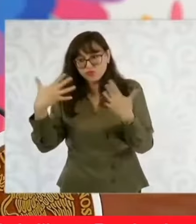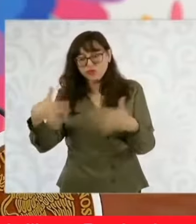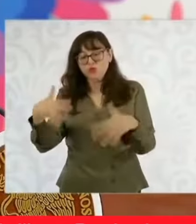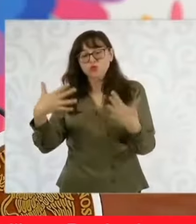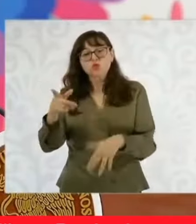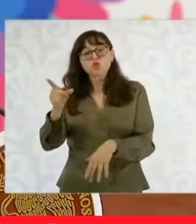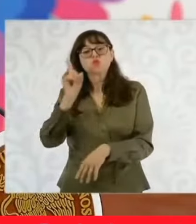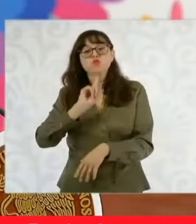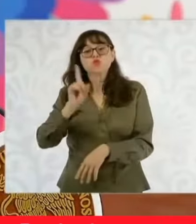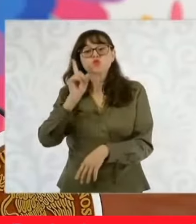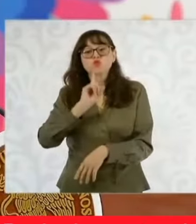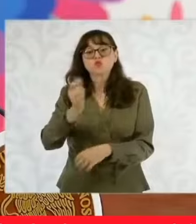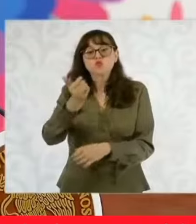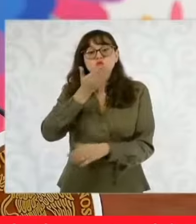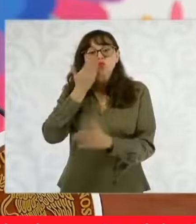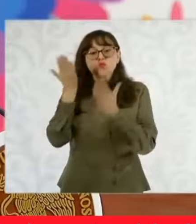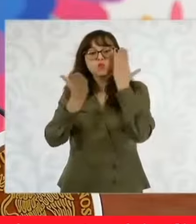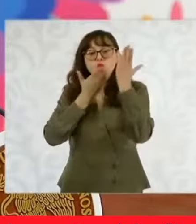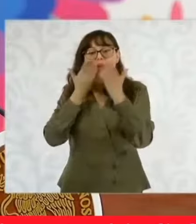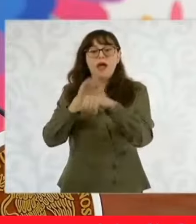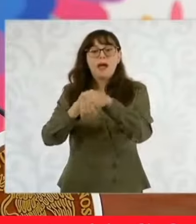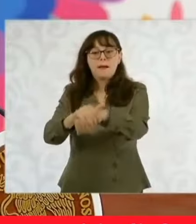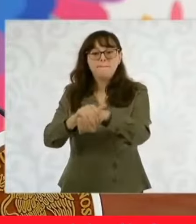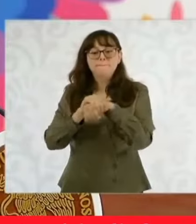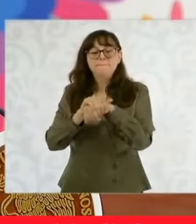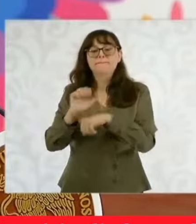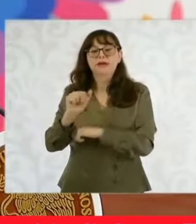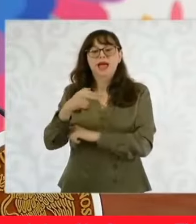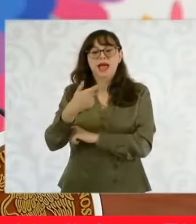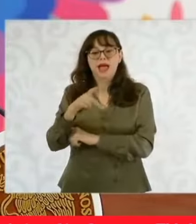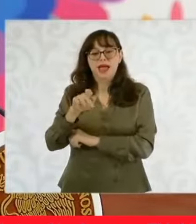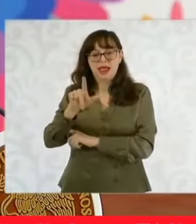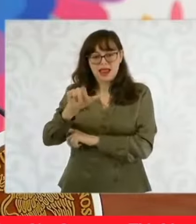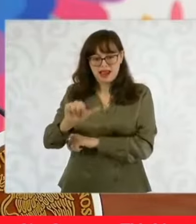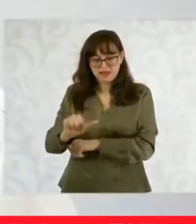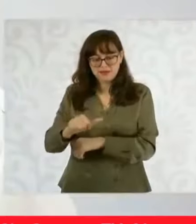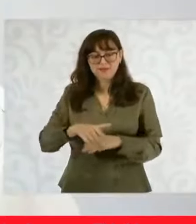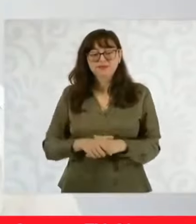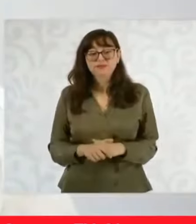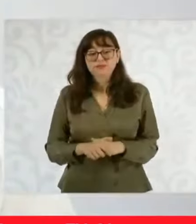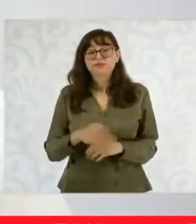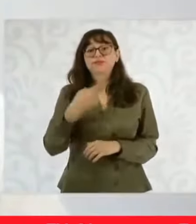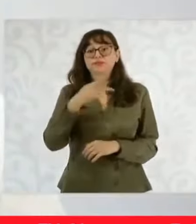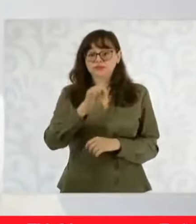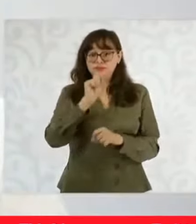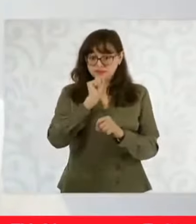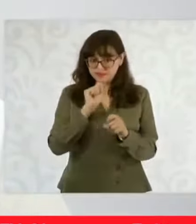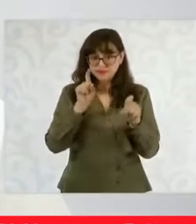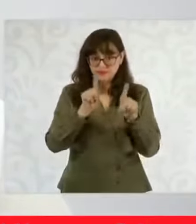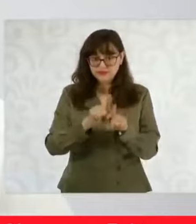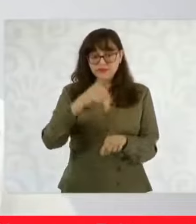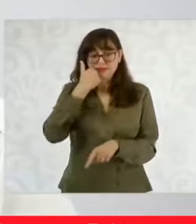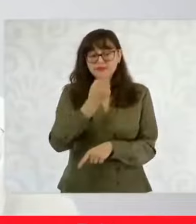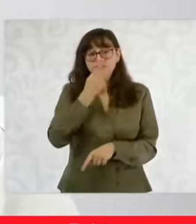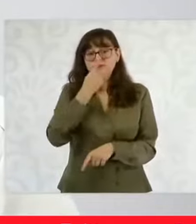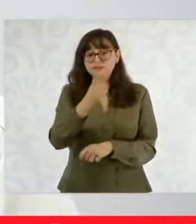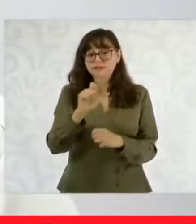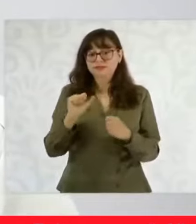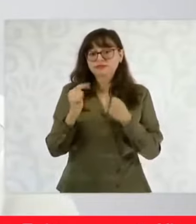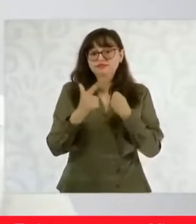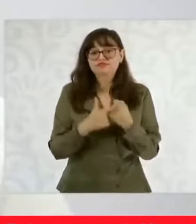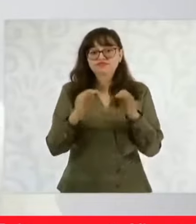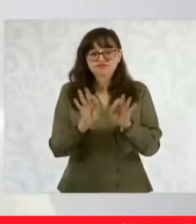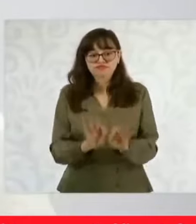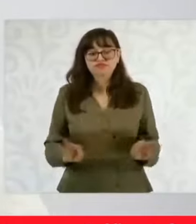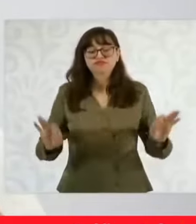estudiante, a nuestra querida amiga Ángela Olazarán. Pero también quiero destacar algo muy importante.